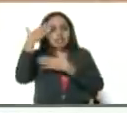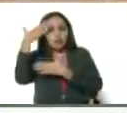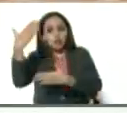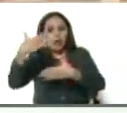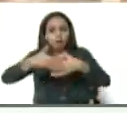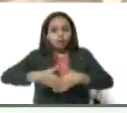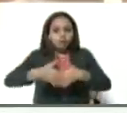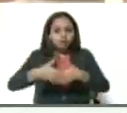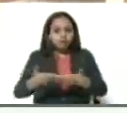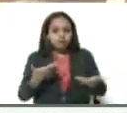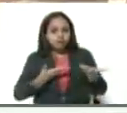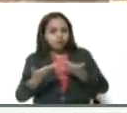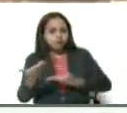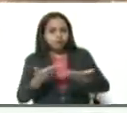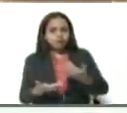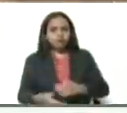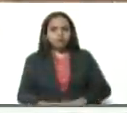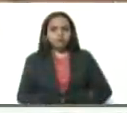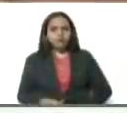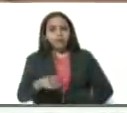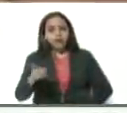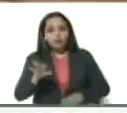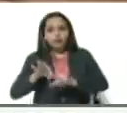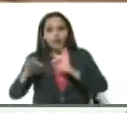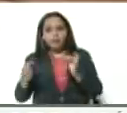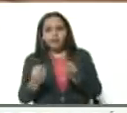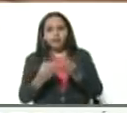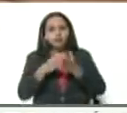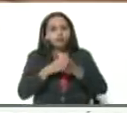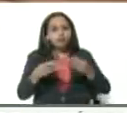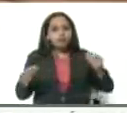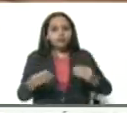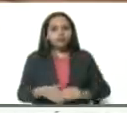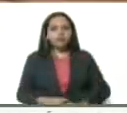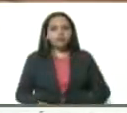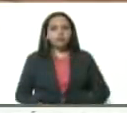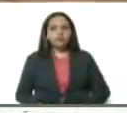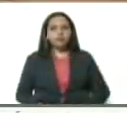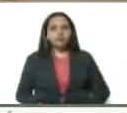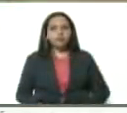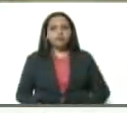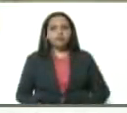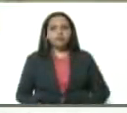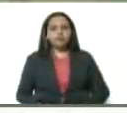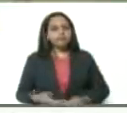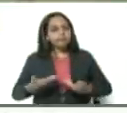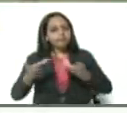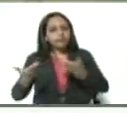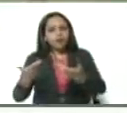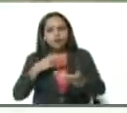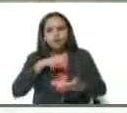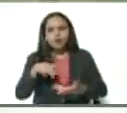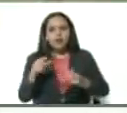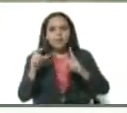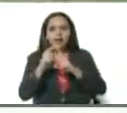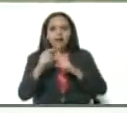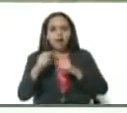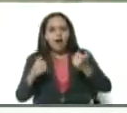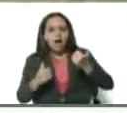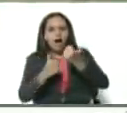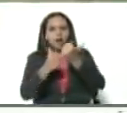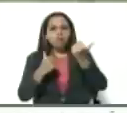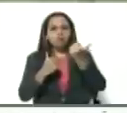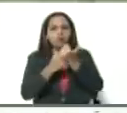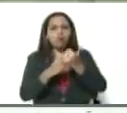saludarlo, a sus familiares, a todos. Bueno, nuestra palabra de solidaridad, de